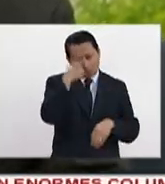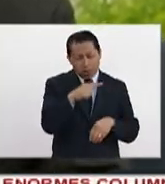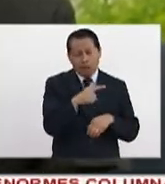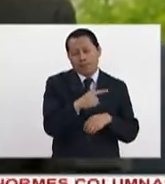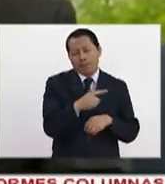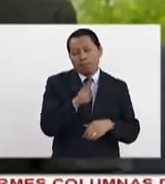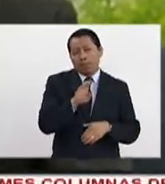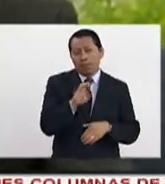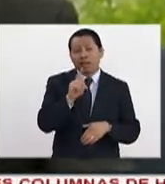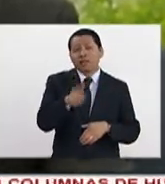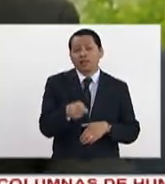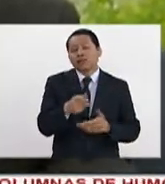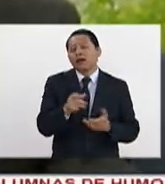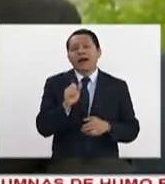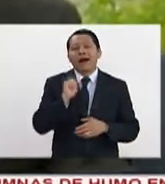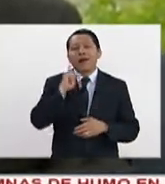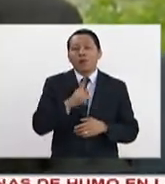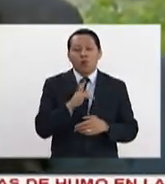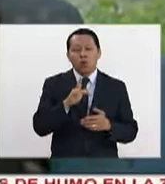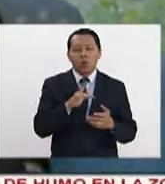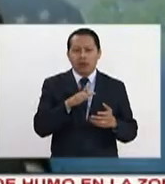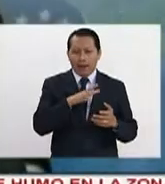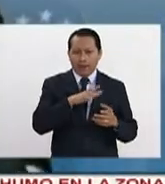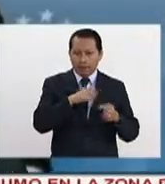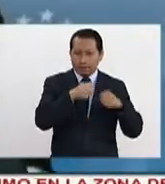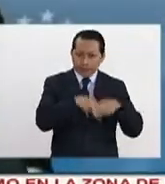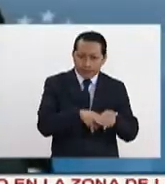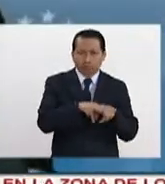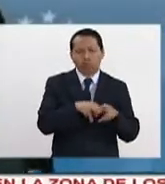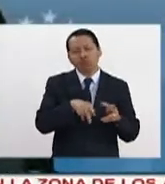o intentado hacer algún tipo de contacto sexual con